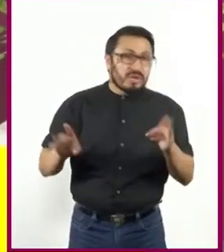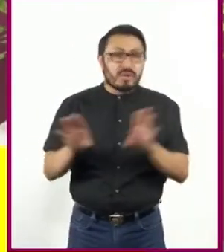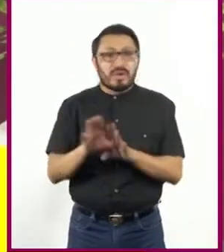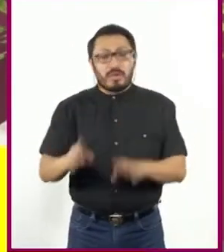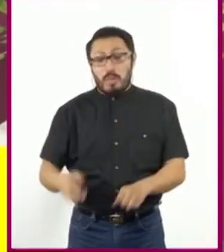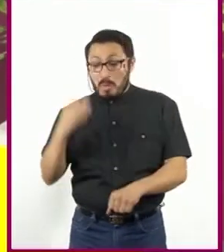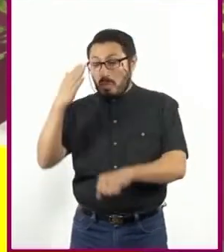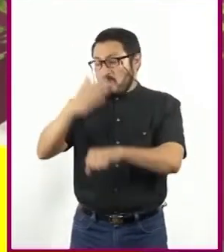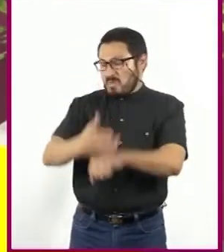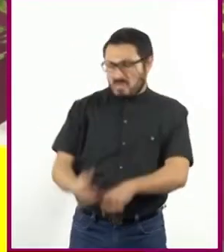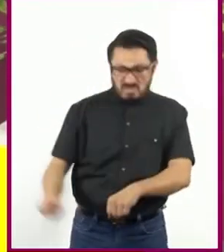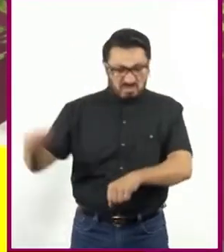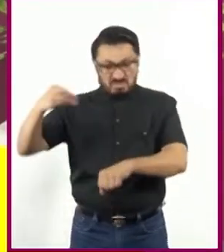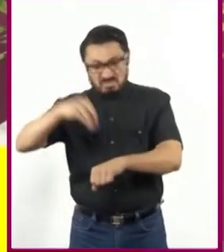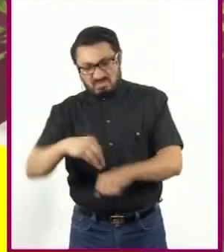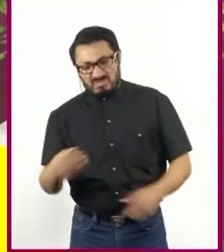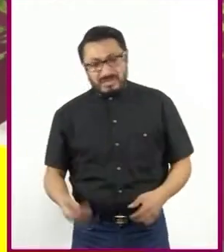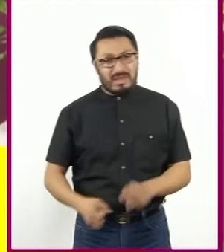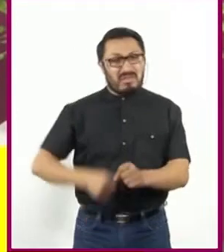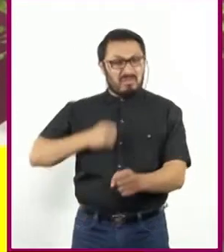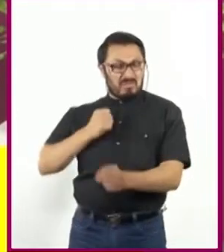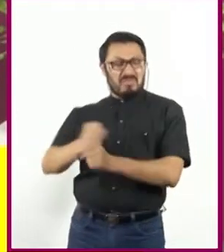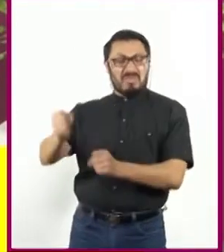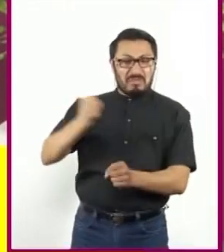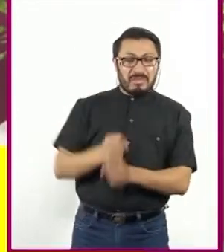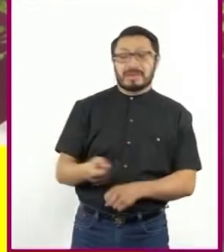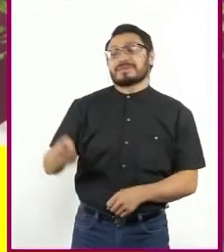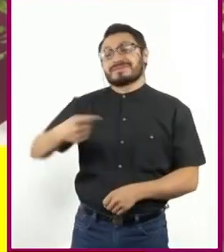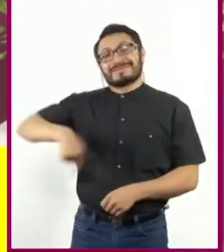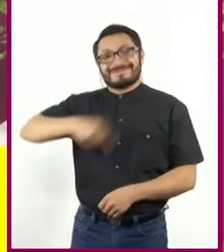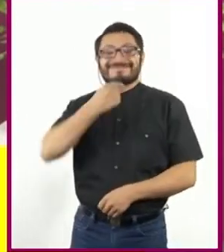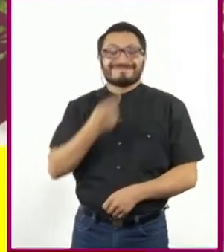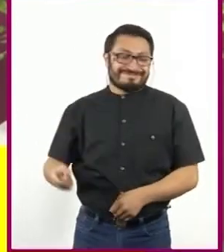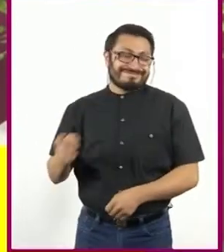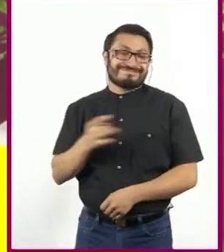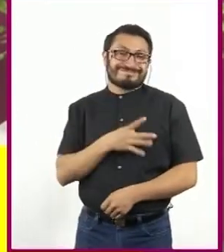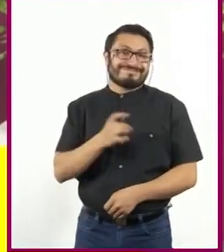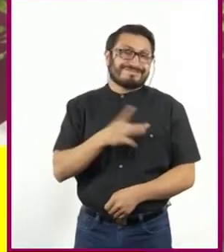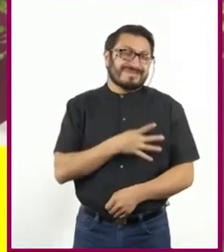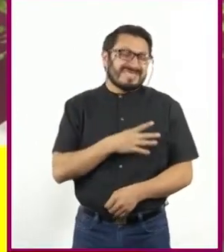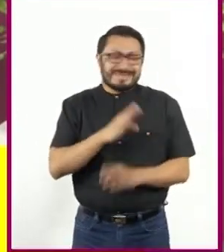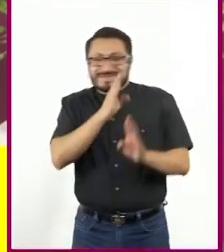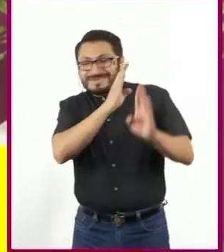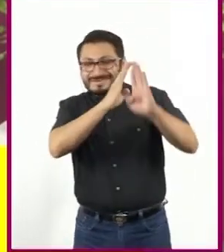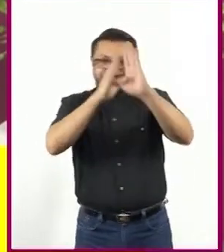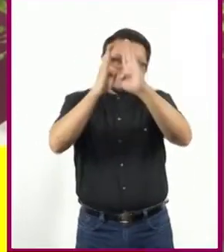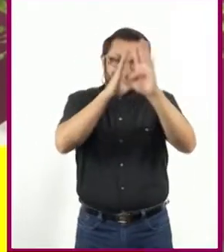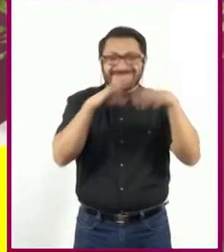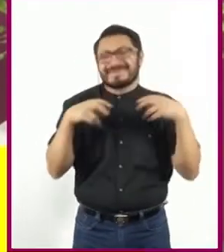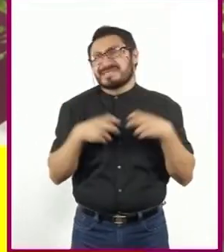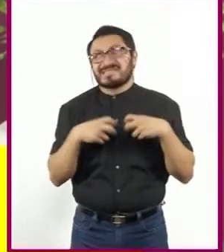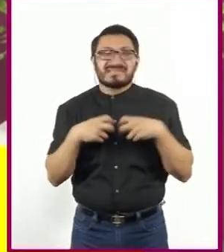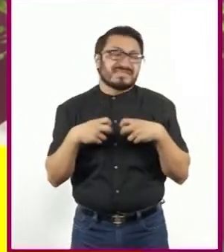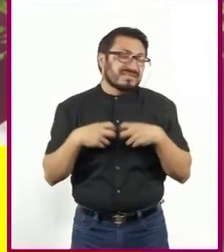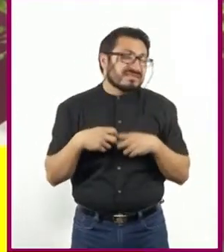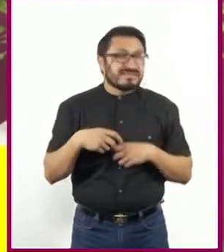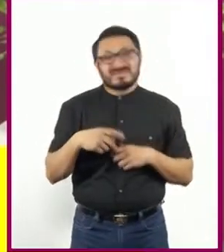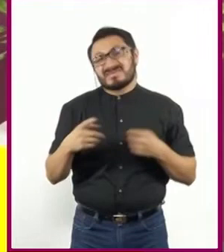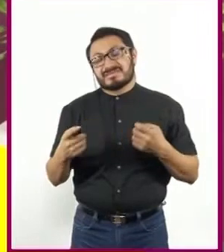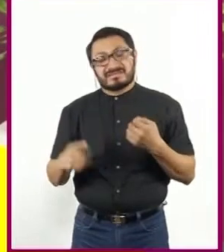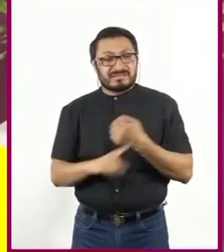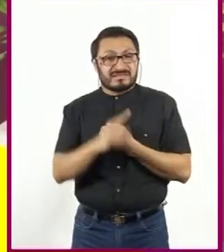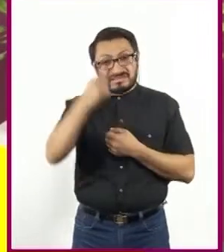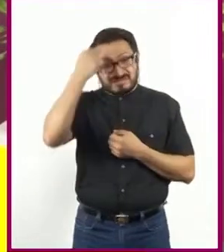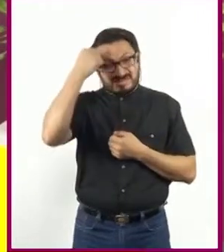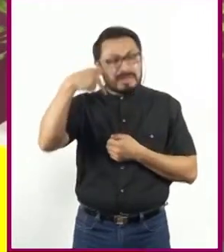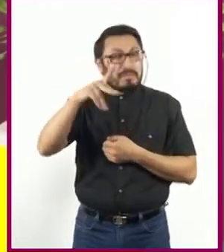físico y emocional, lo cual provoca temor, miedo y angustia. Pero estas prácticas también normalizaron